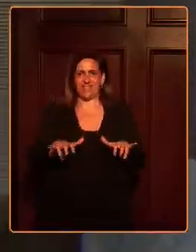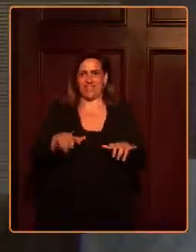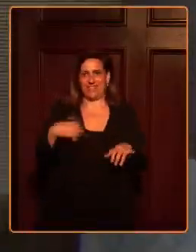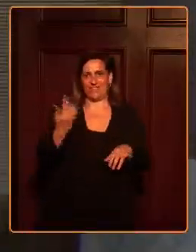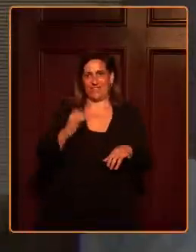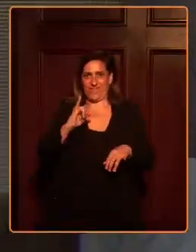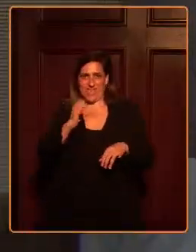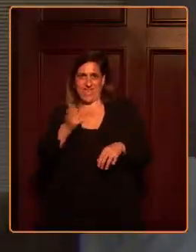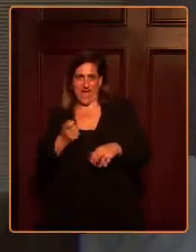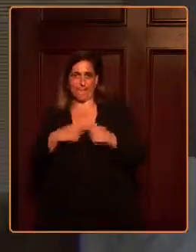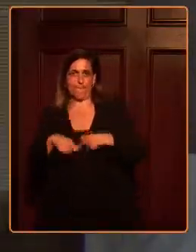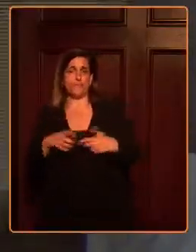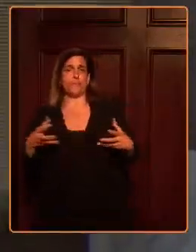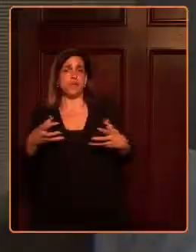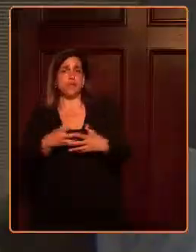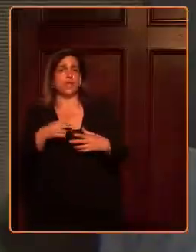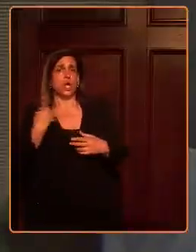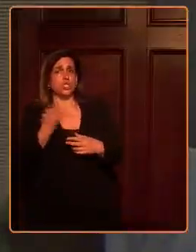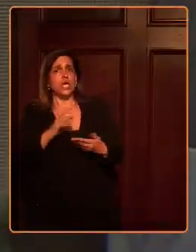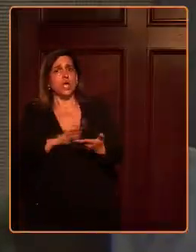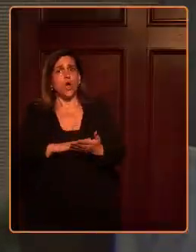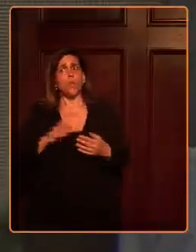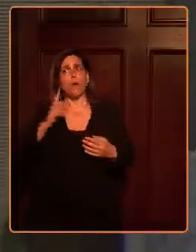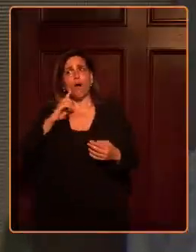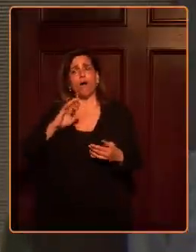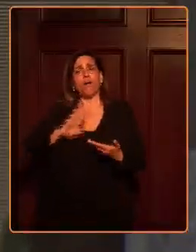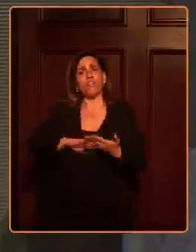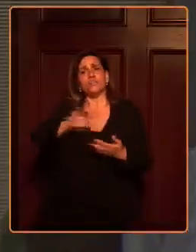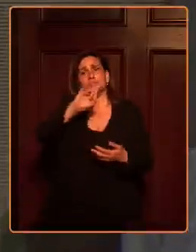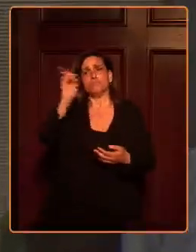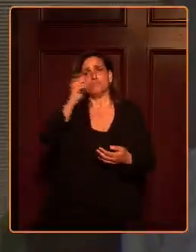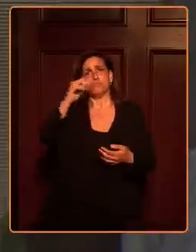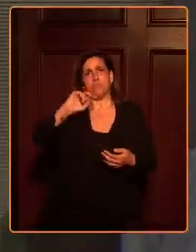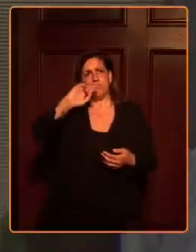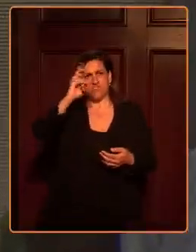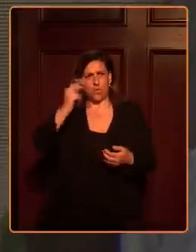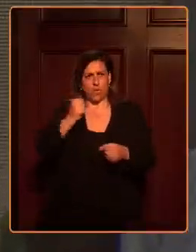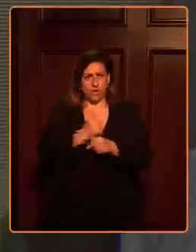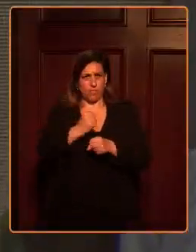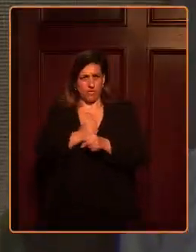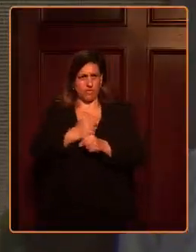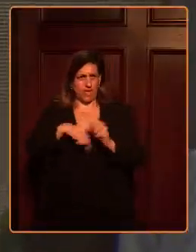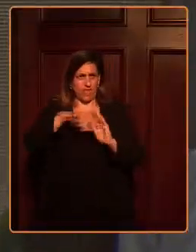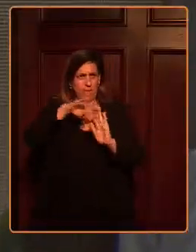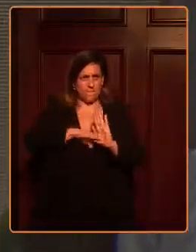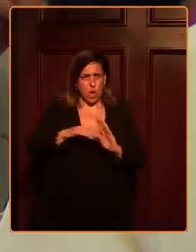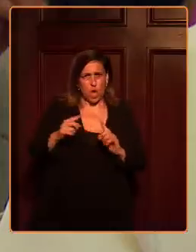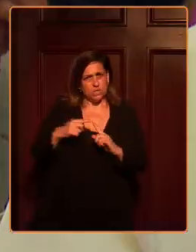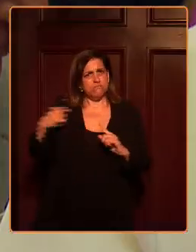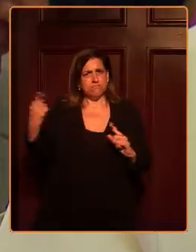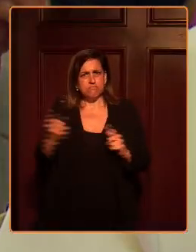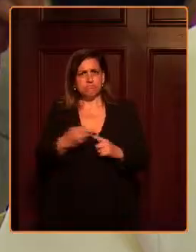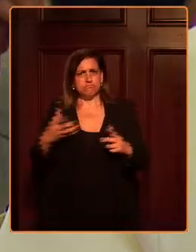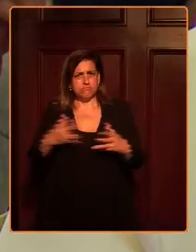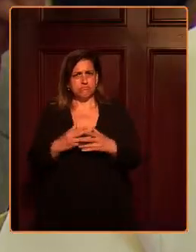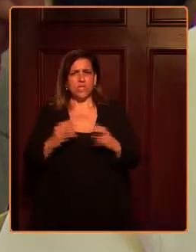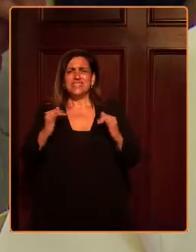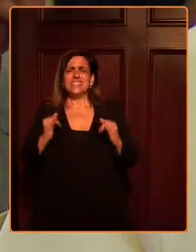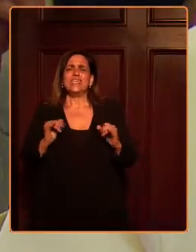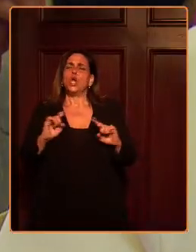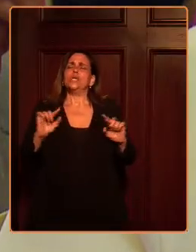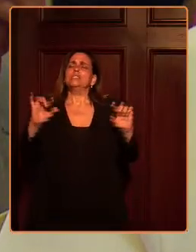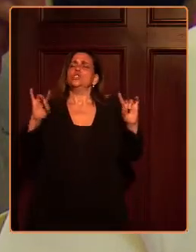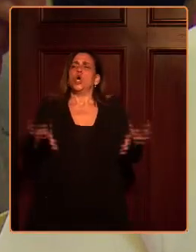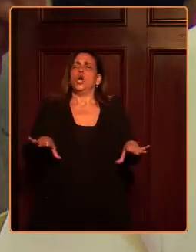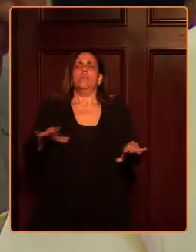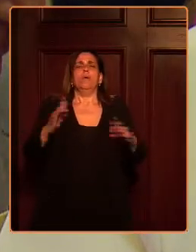mismo, que tiene que ver con el posicionamiento regional de Uruguay en cuanto a políticas de inteligencia artificial y no solamente en el